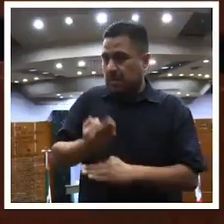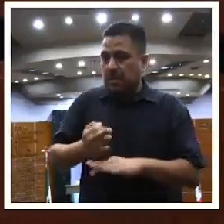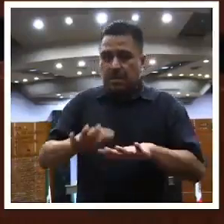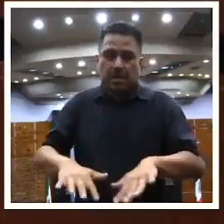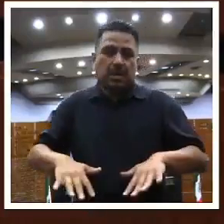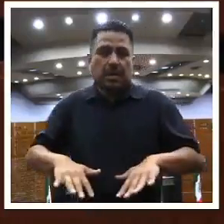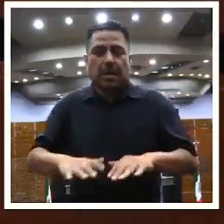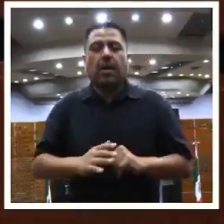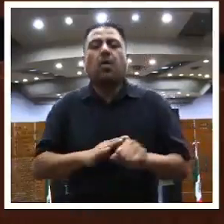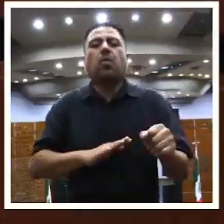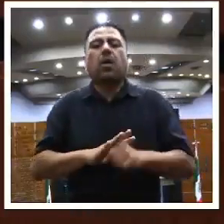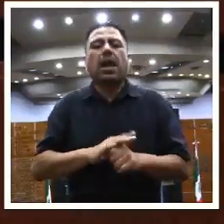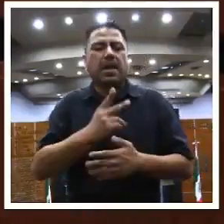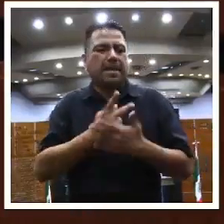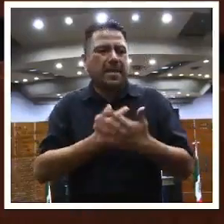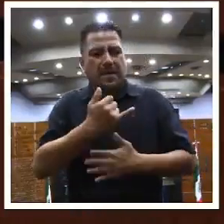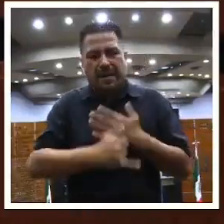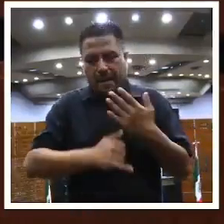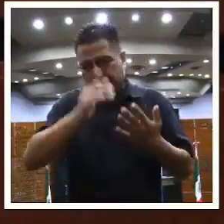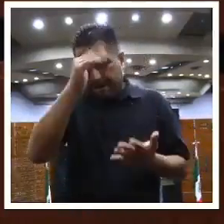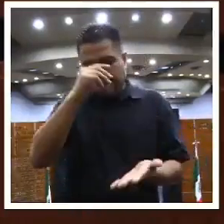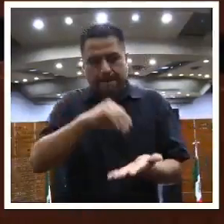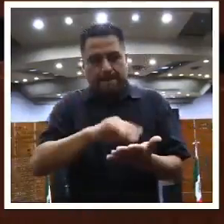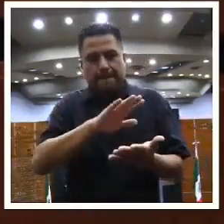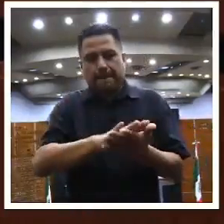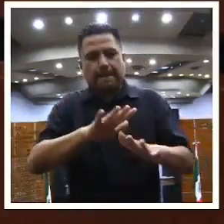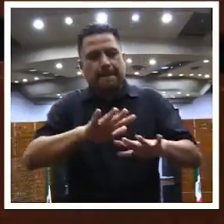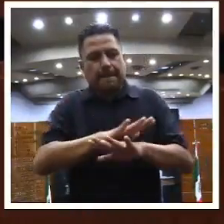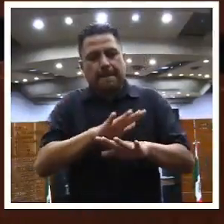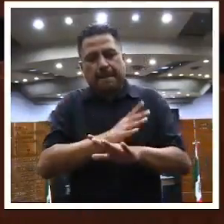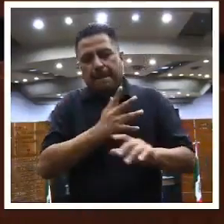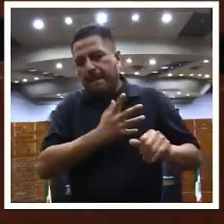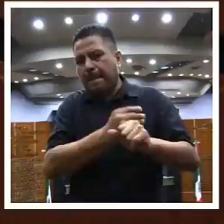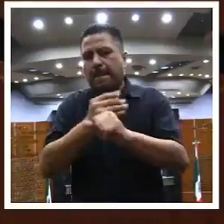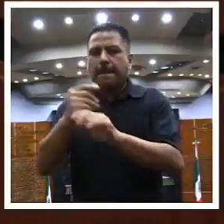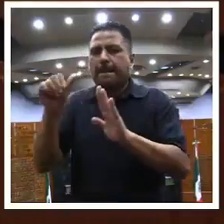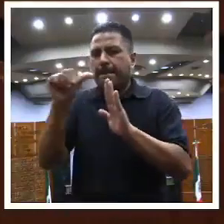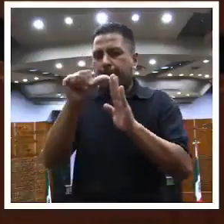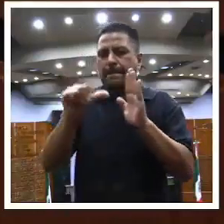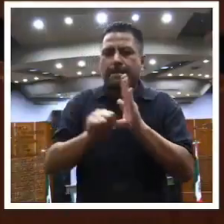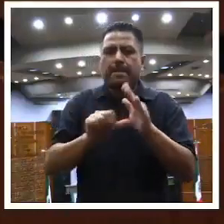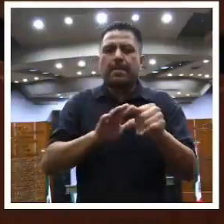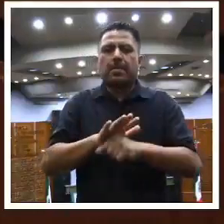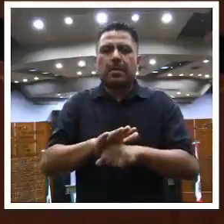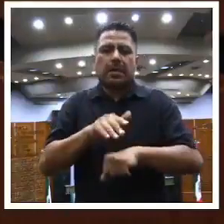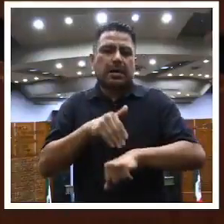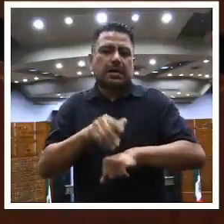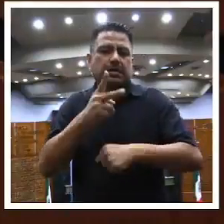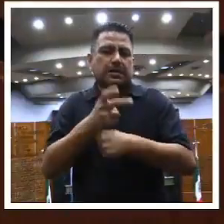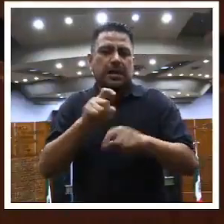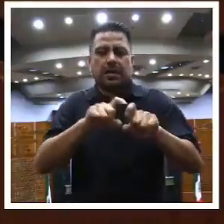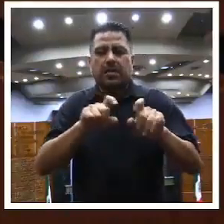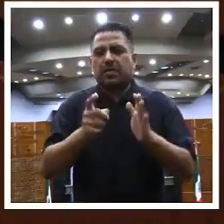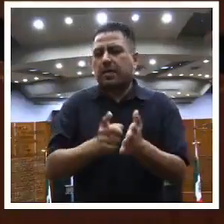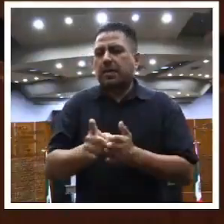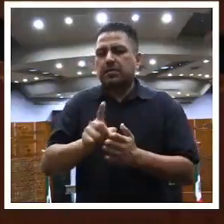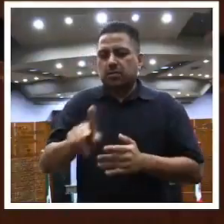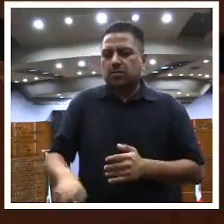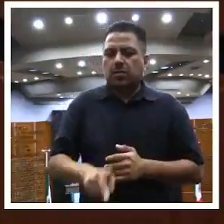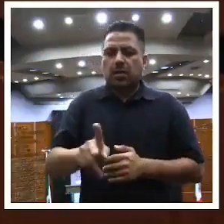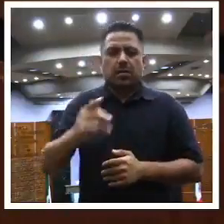soberanía el siguiente proyecto de decreto por el que se reforman y adicionan diversos artículos de la sección segunda de los derechos de los